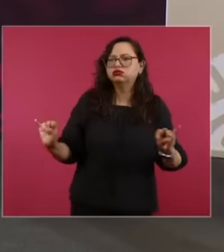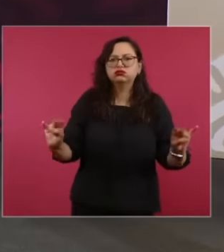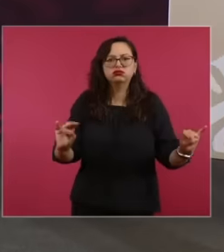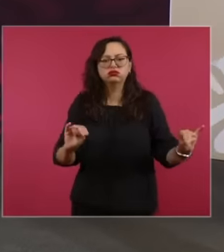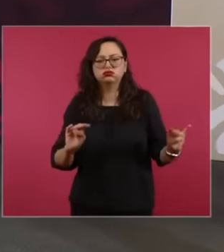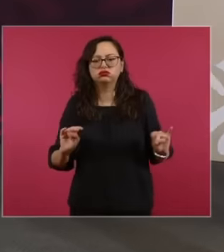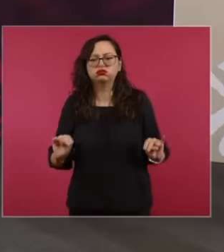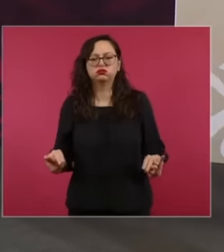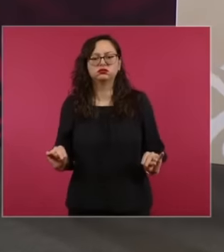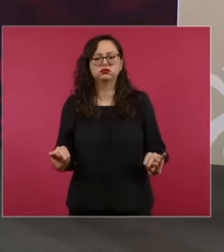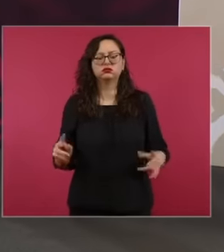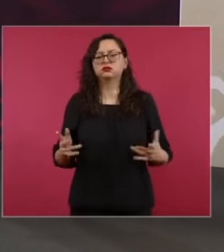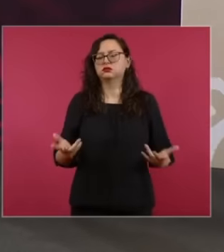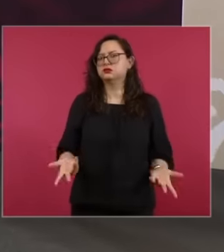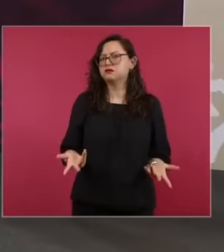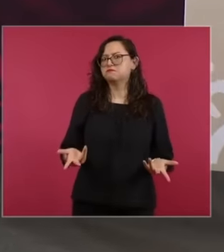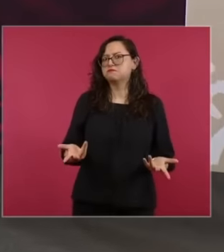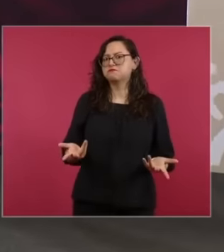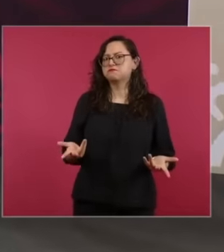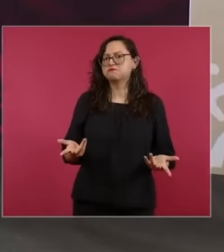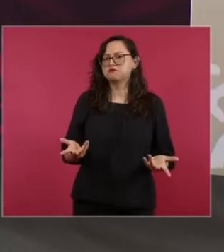y que no esté